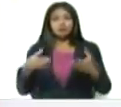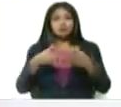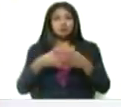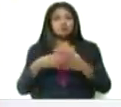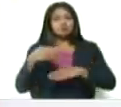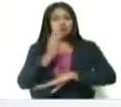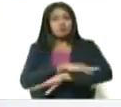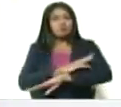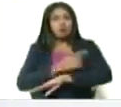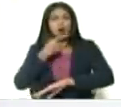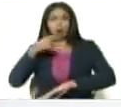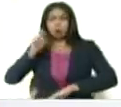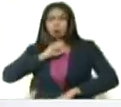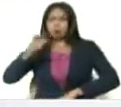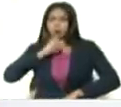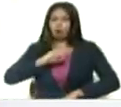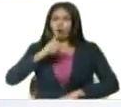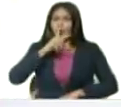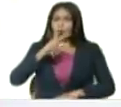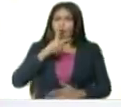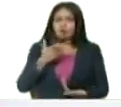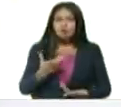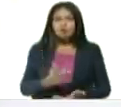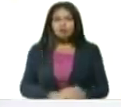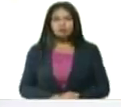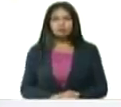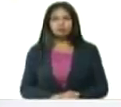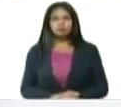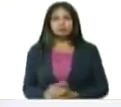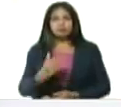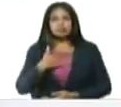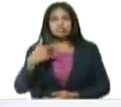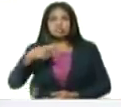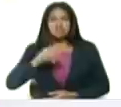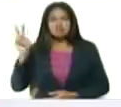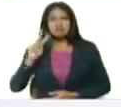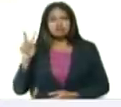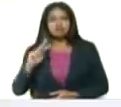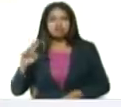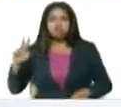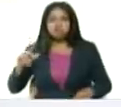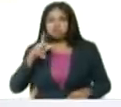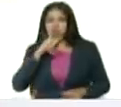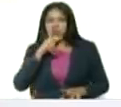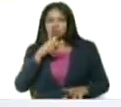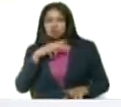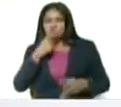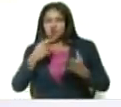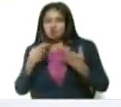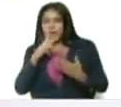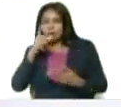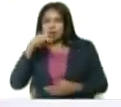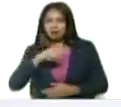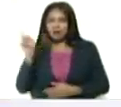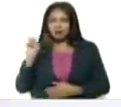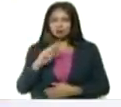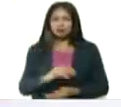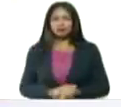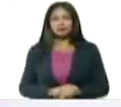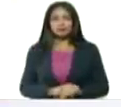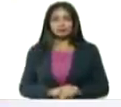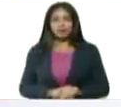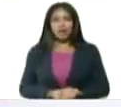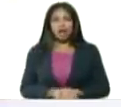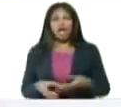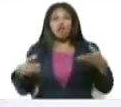con mucho odio, con mucho cálculo, queriendo que a Venezuela le pase algo malo. Hay un pequeño